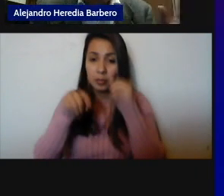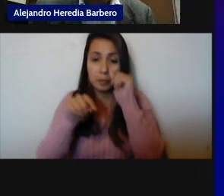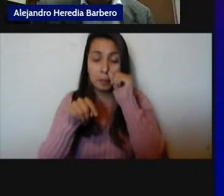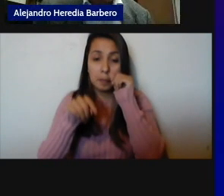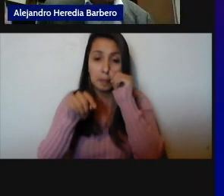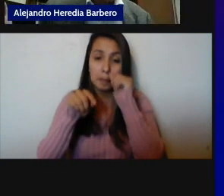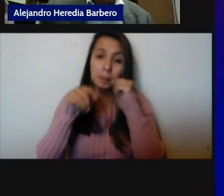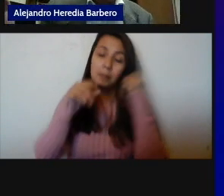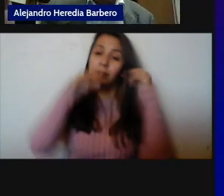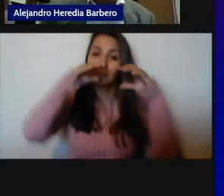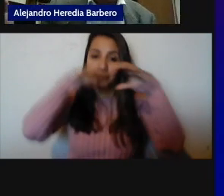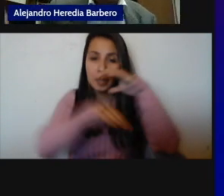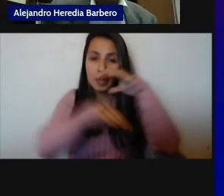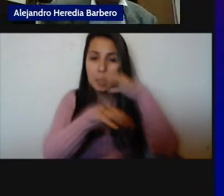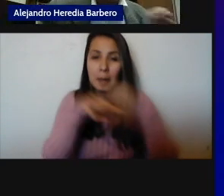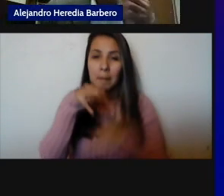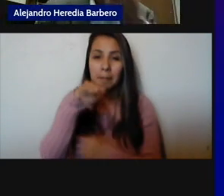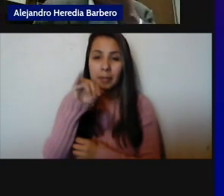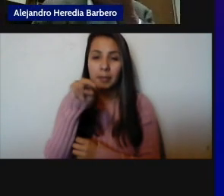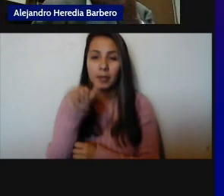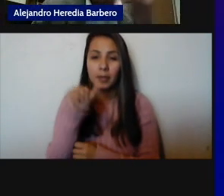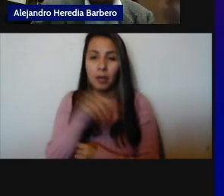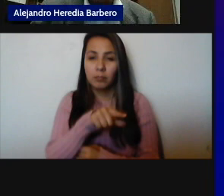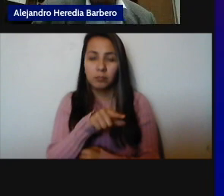este caso, pues es un escenario de una mina